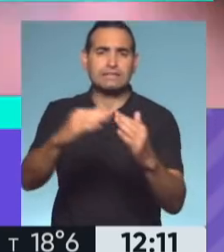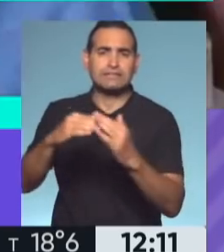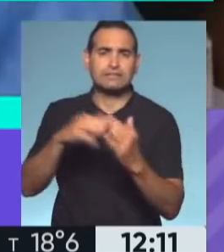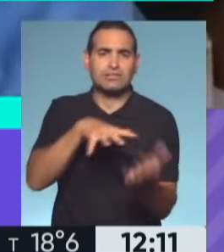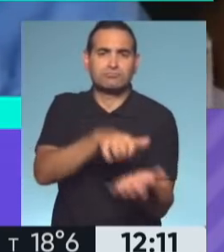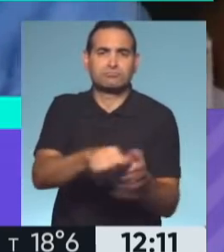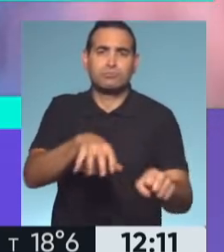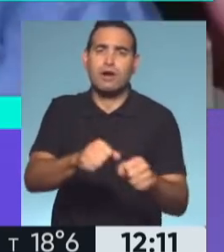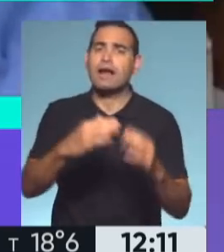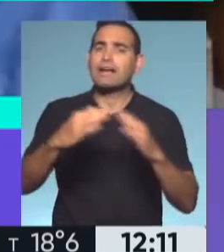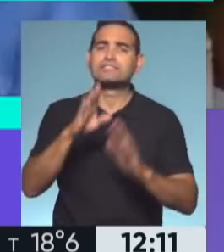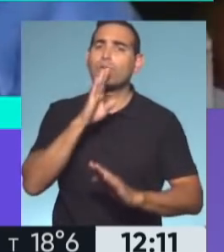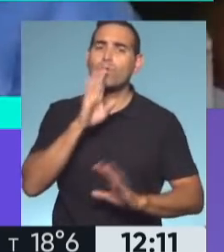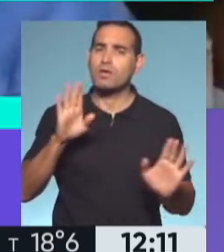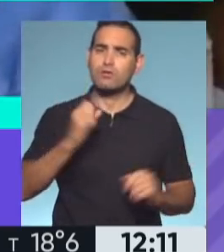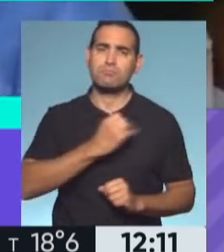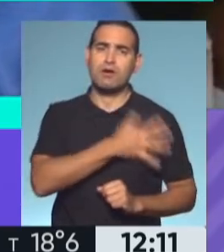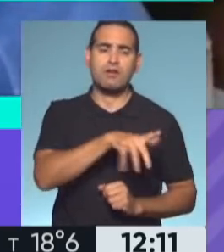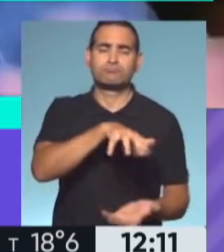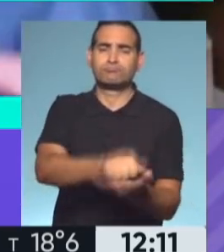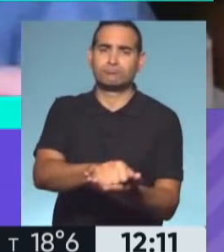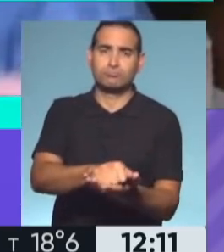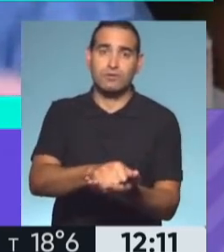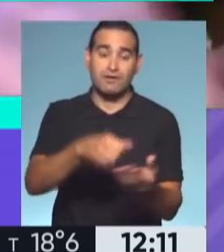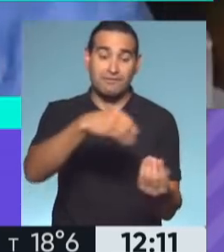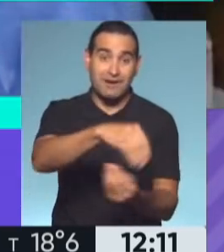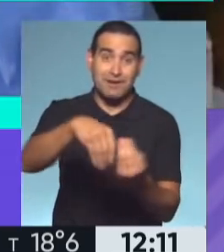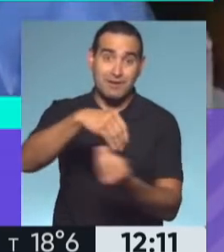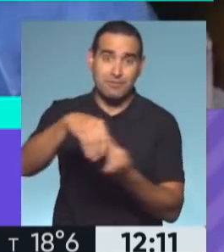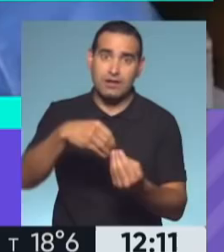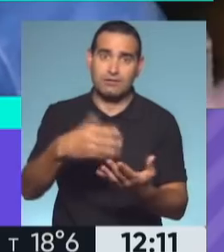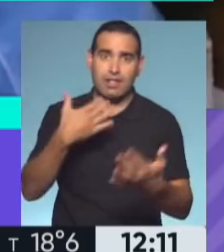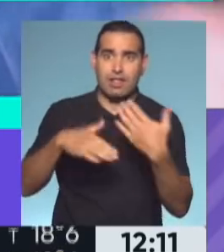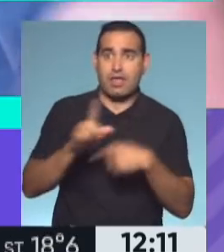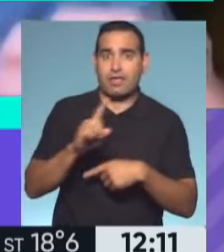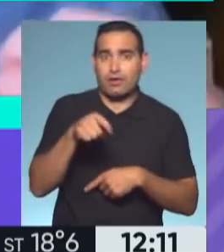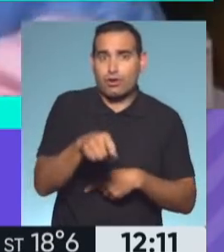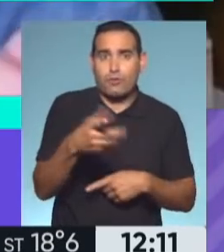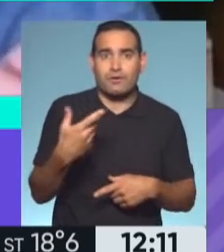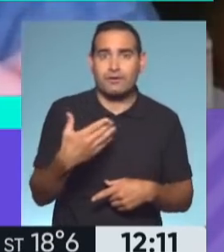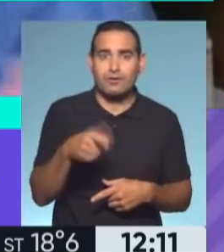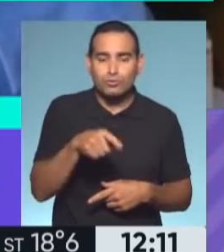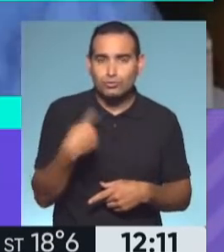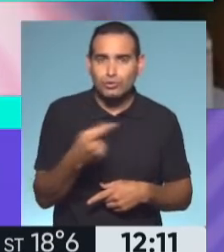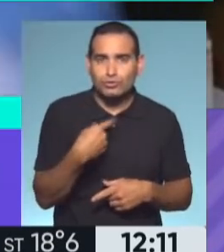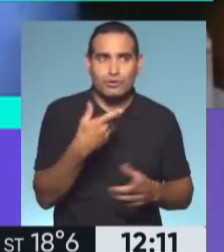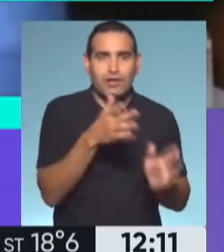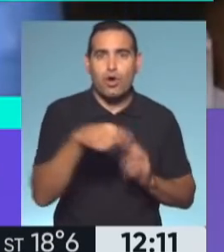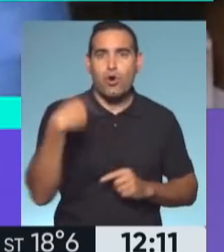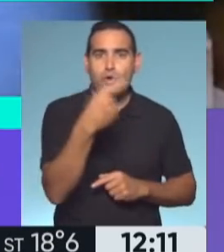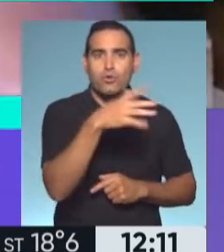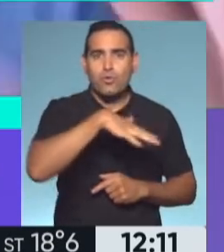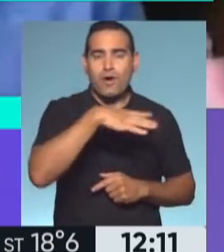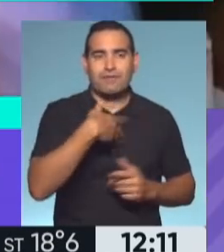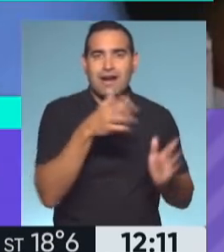eran judías antes del establecimiento del Estado de Israel. Estas familias justificaban estar ahí diciendo, nosotros también somos refugiados de otras